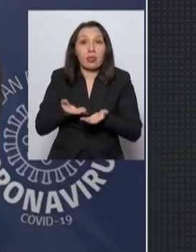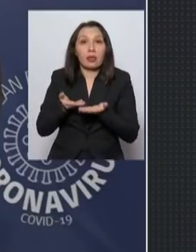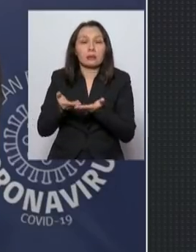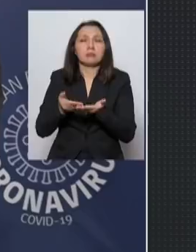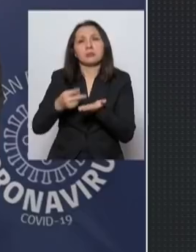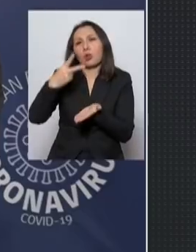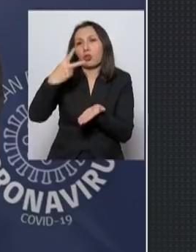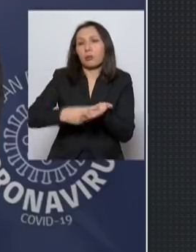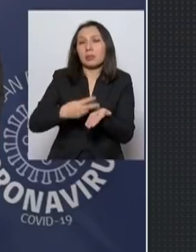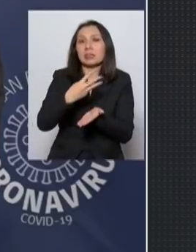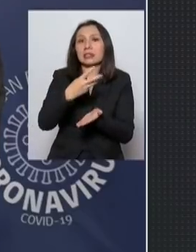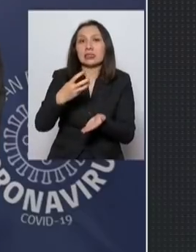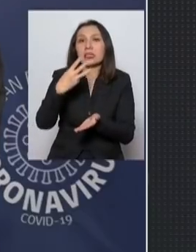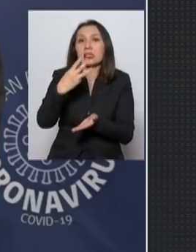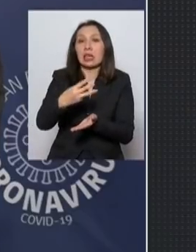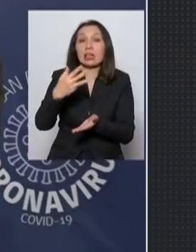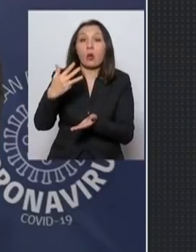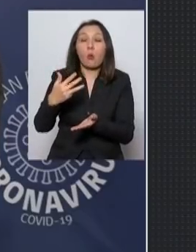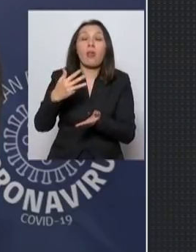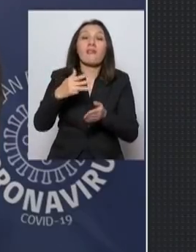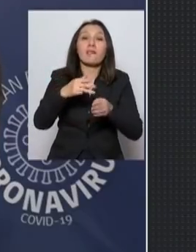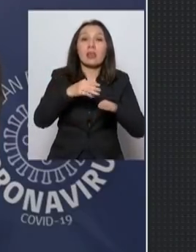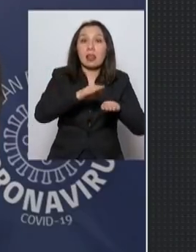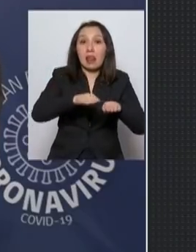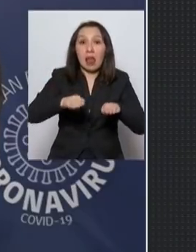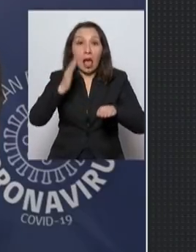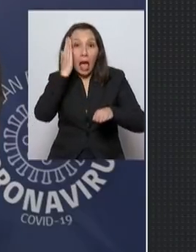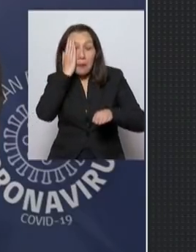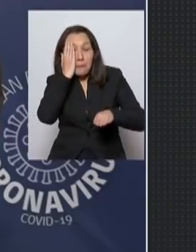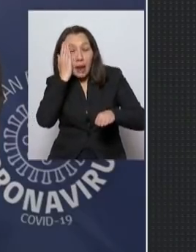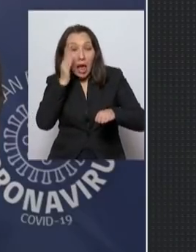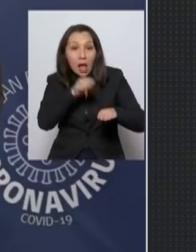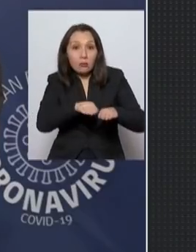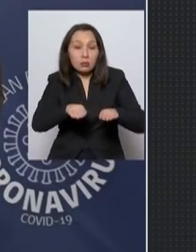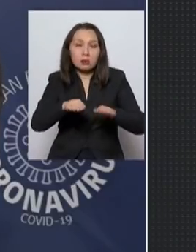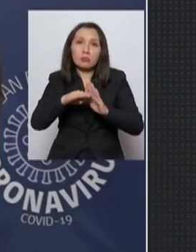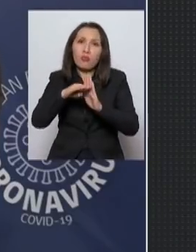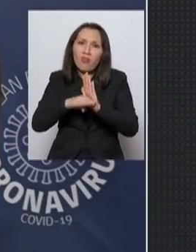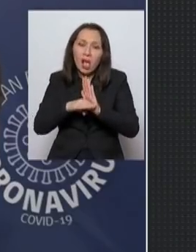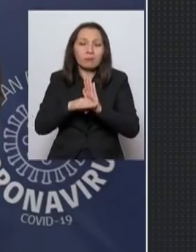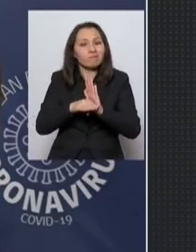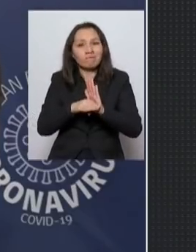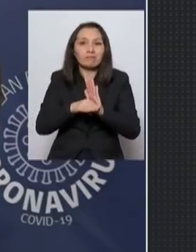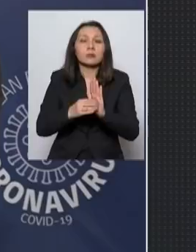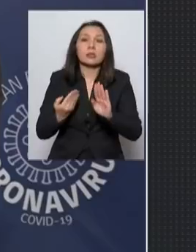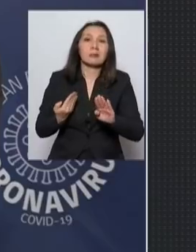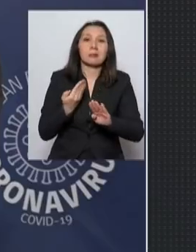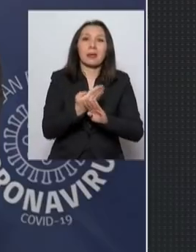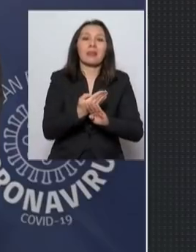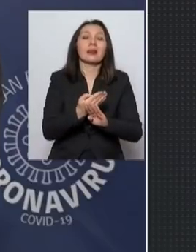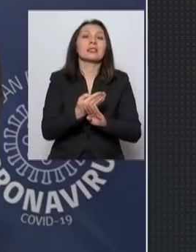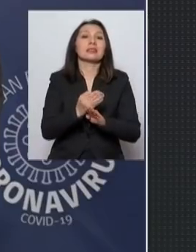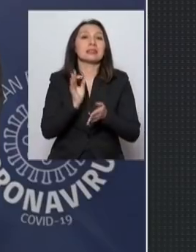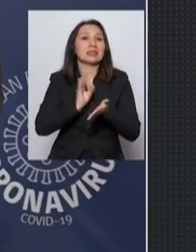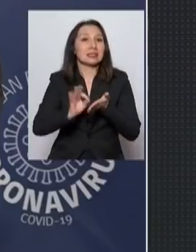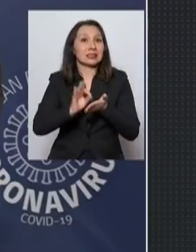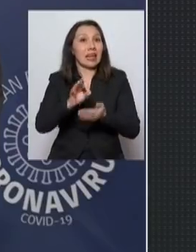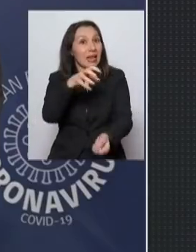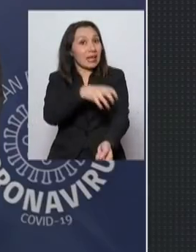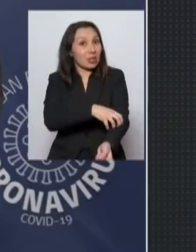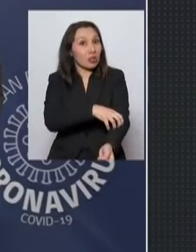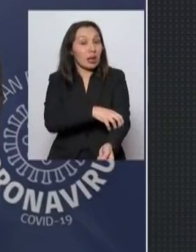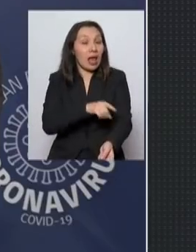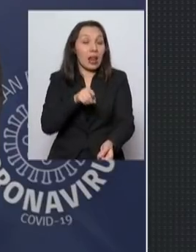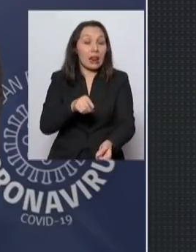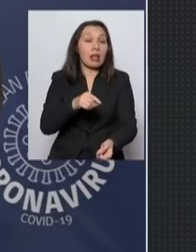son 2.339 camas, es todavía bajo y le hemos pedido a la Seremi de la región metropolitana, como a